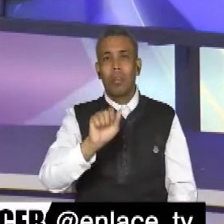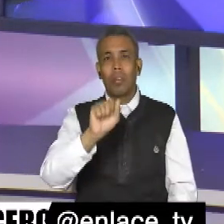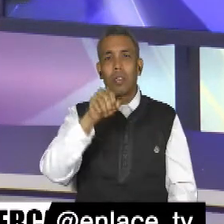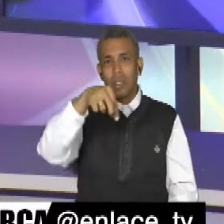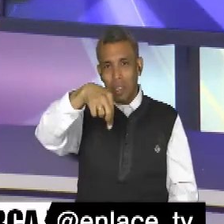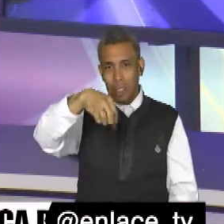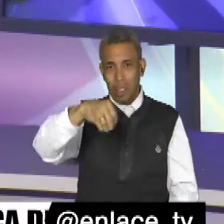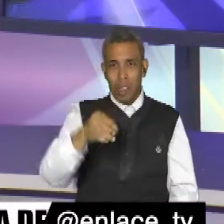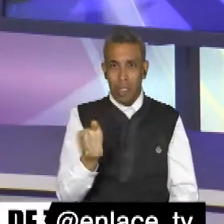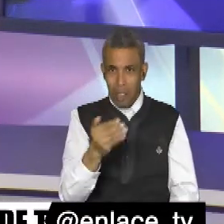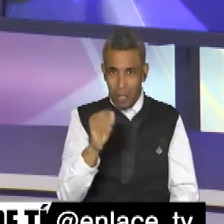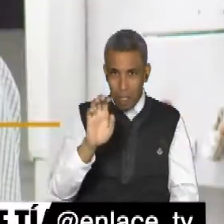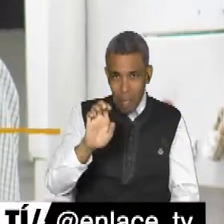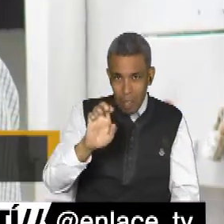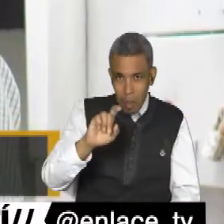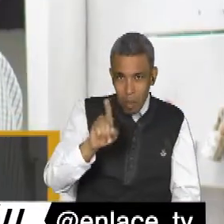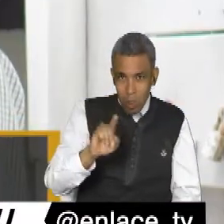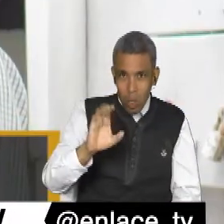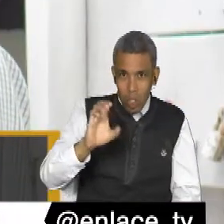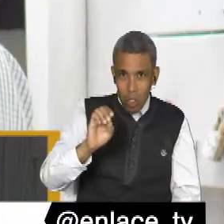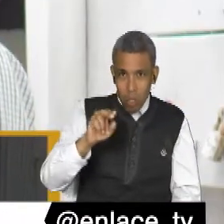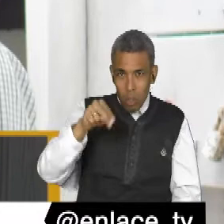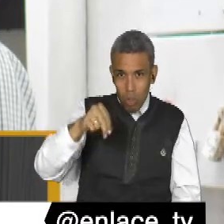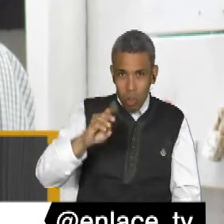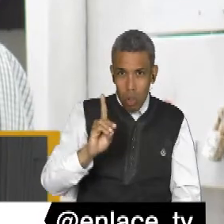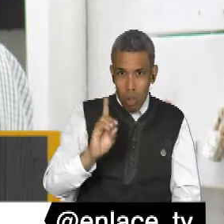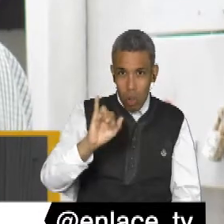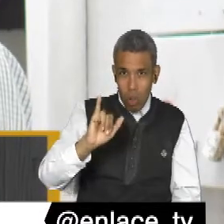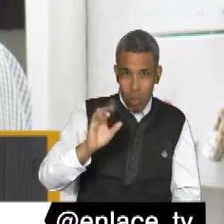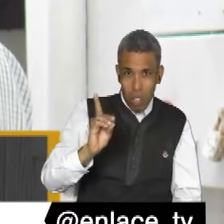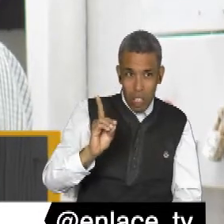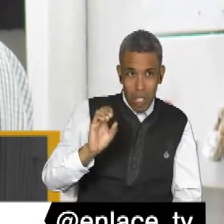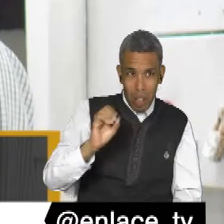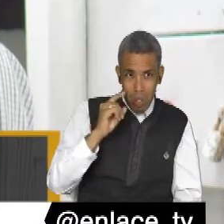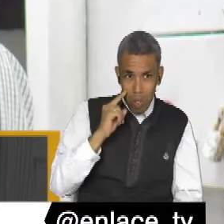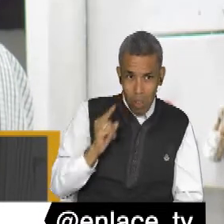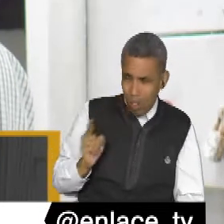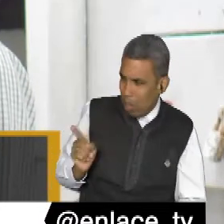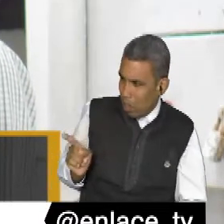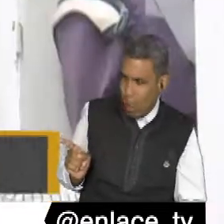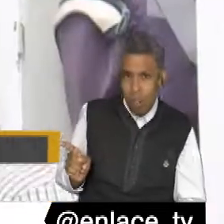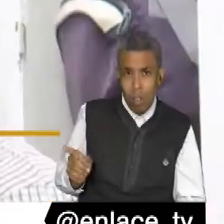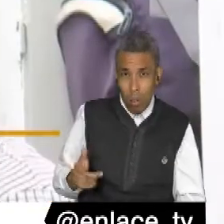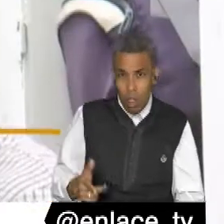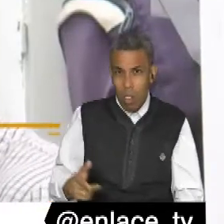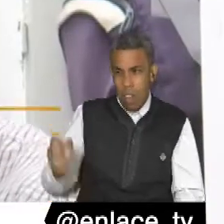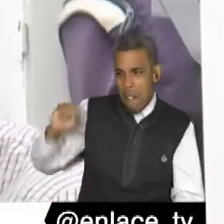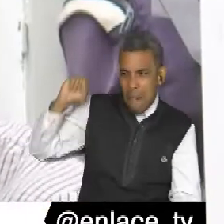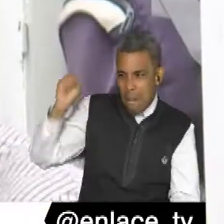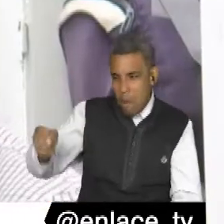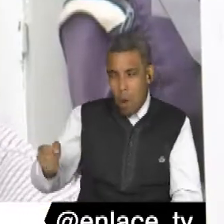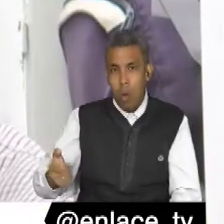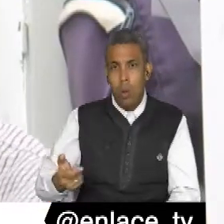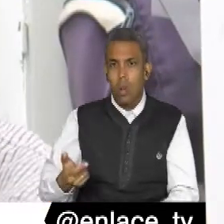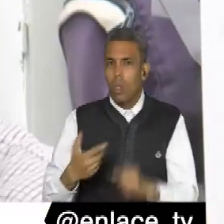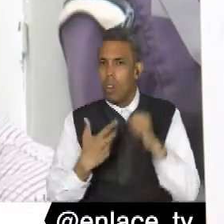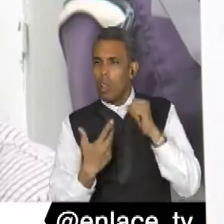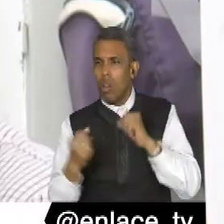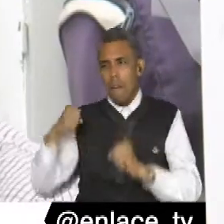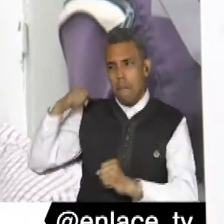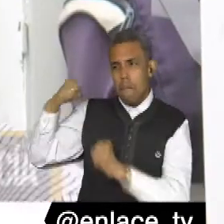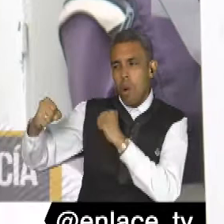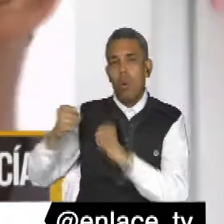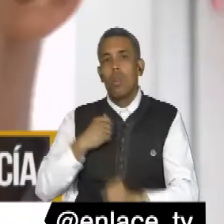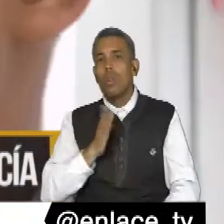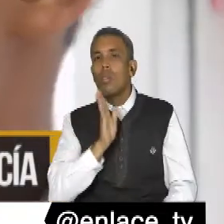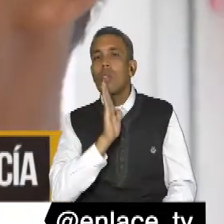Bermeja. Este joven, a quien visiblemente se le ven algunas laceraciones por golpes, denuncia que fue agredido físicamente junto con